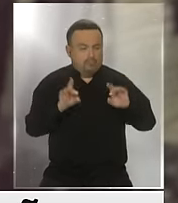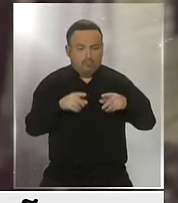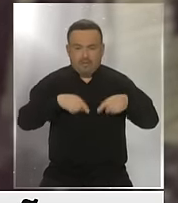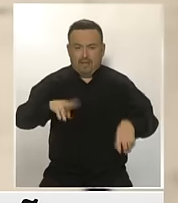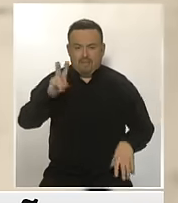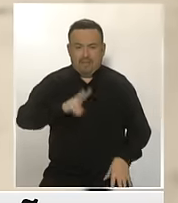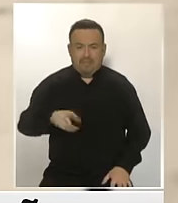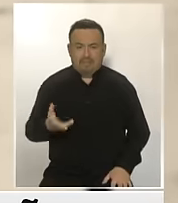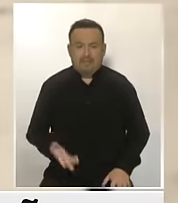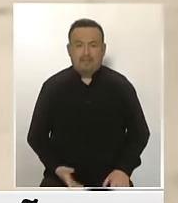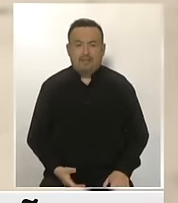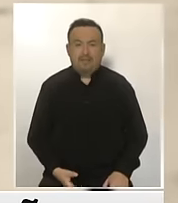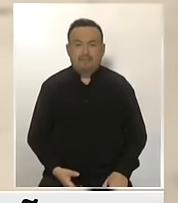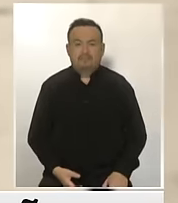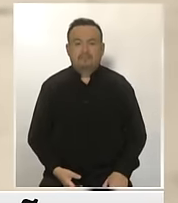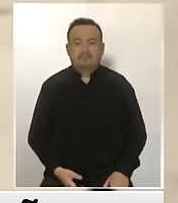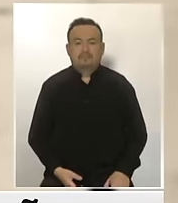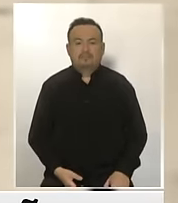de Valdivia.